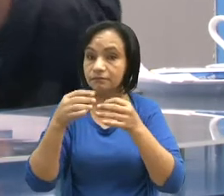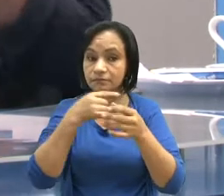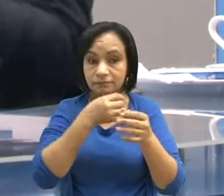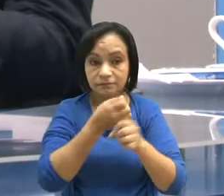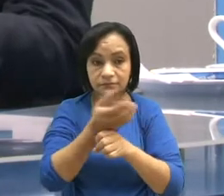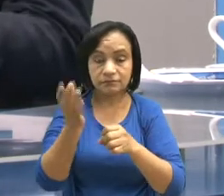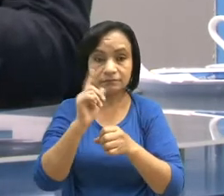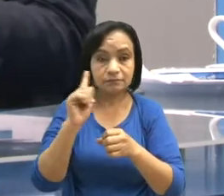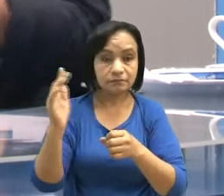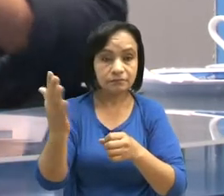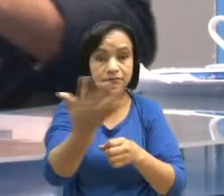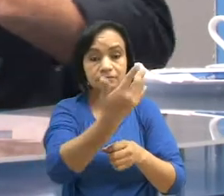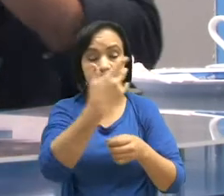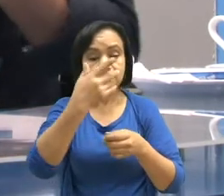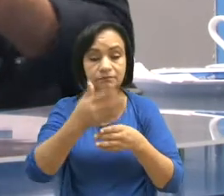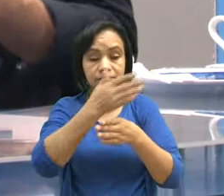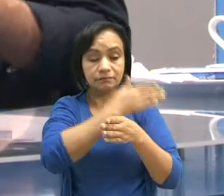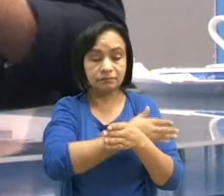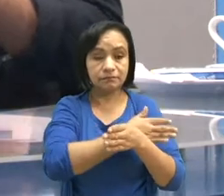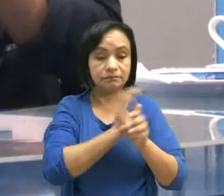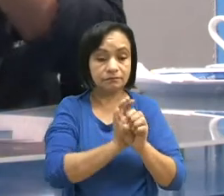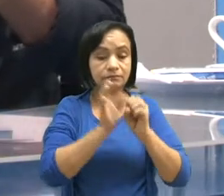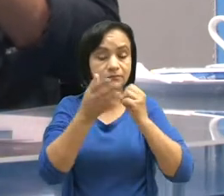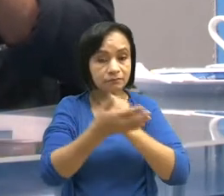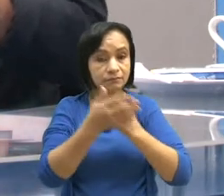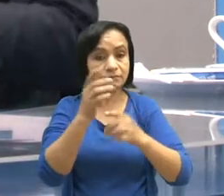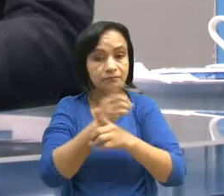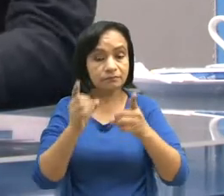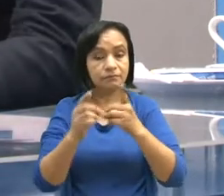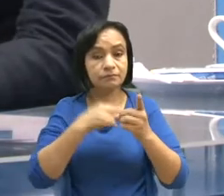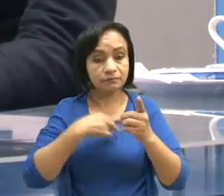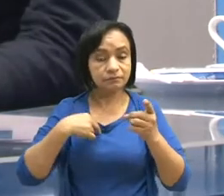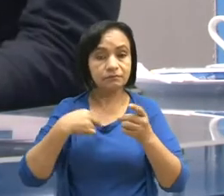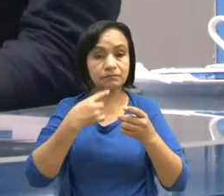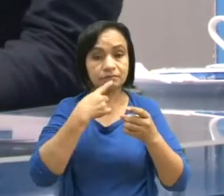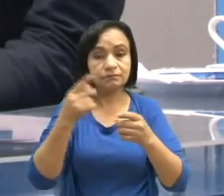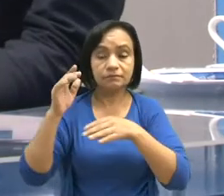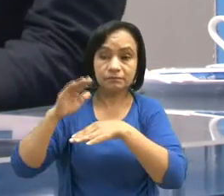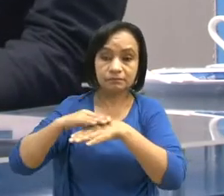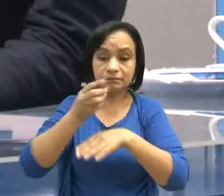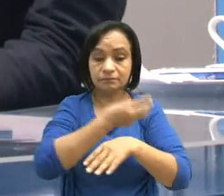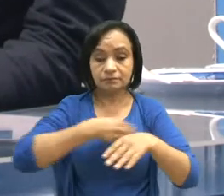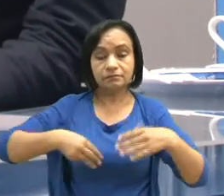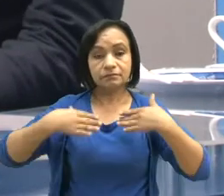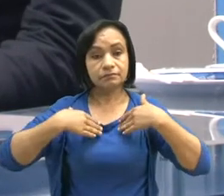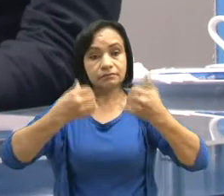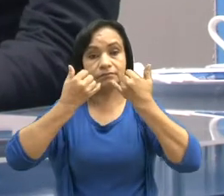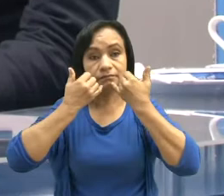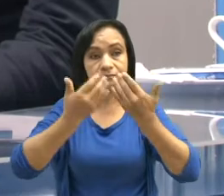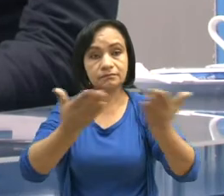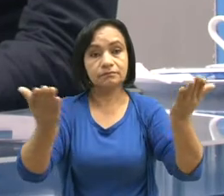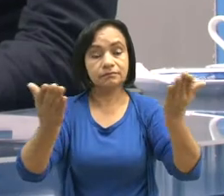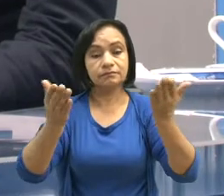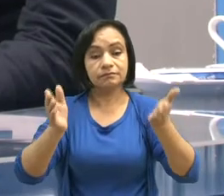y todo el protocolo que nosotros también apoyamos y replicamos, ¿no?, que es orientado por el Ministerio de Salud a través de